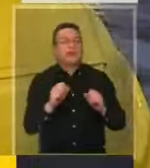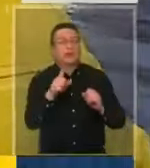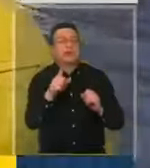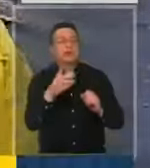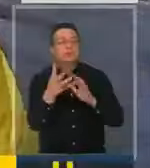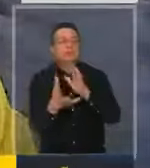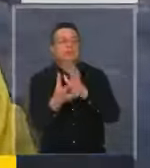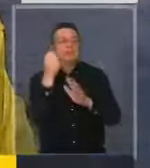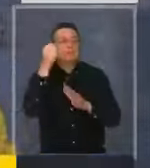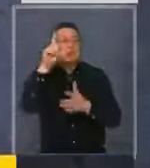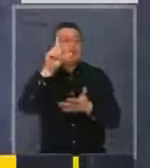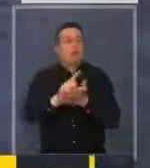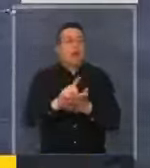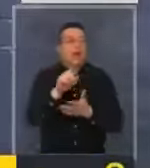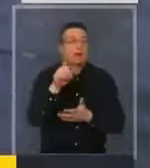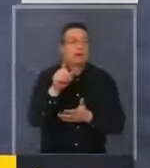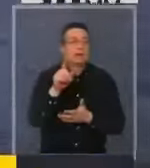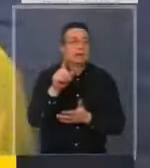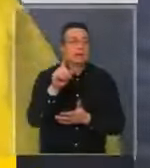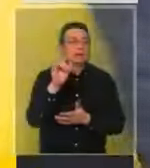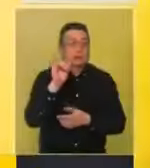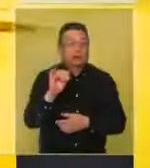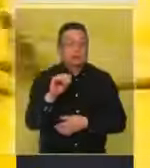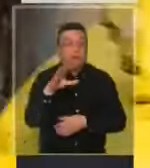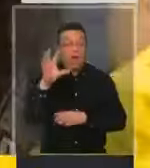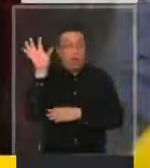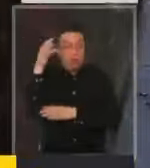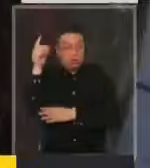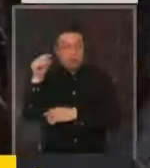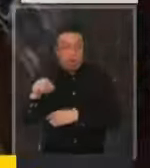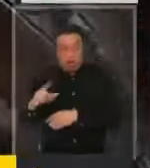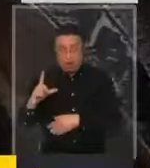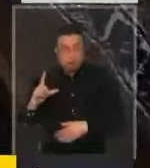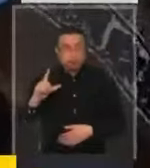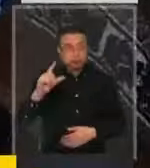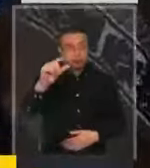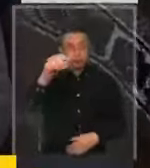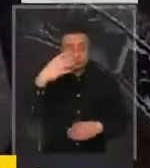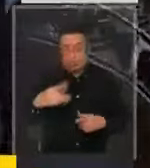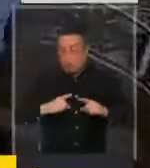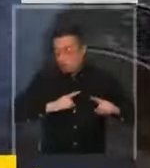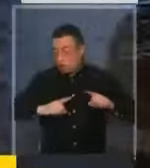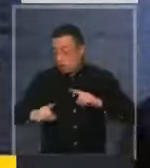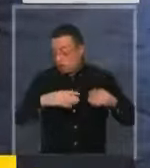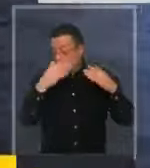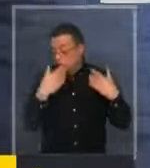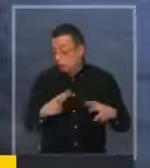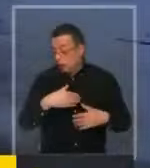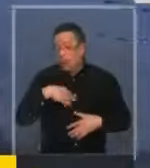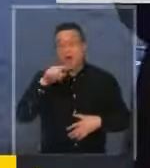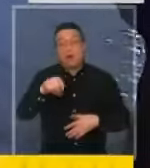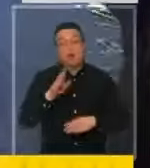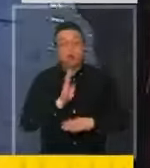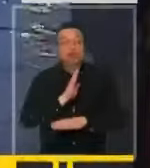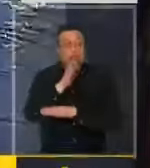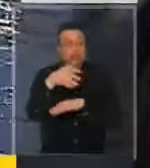lugar? No, la ambulancia está saliendo en este momento, estamos haciendo las coordinaciones y se está dirigiendo al